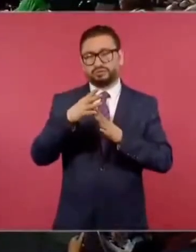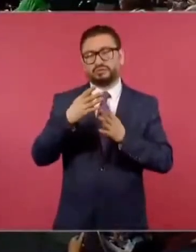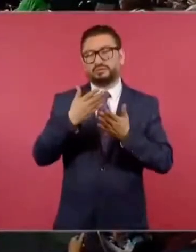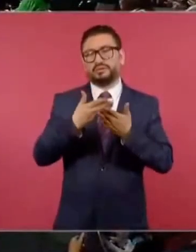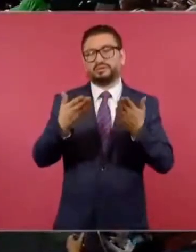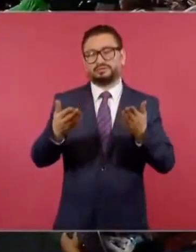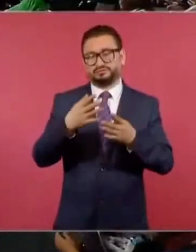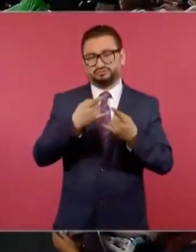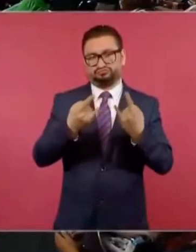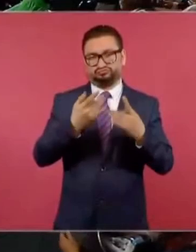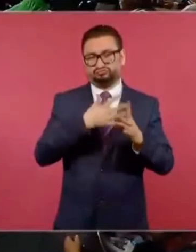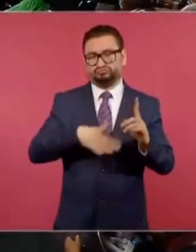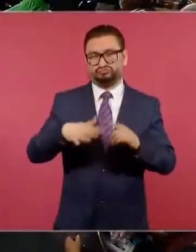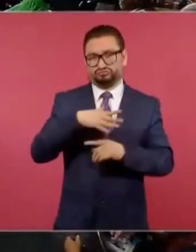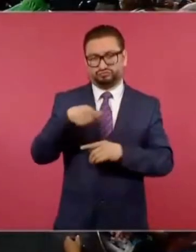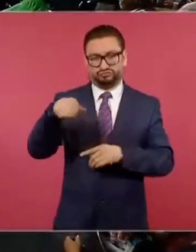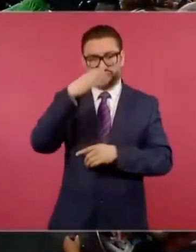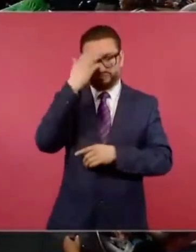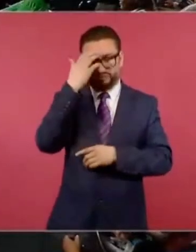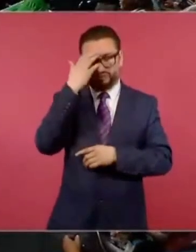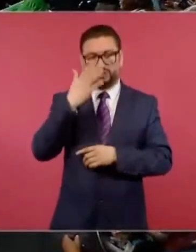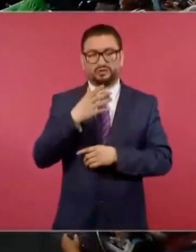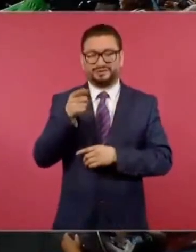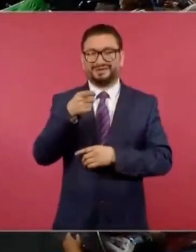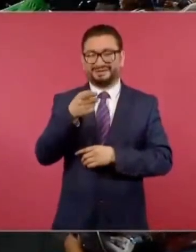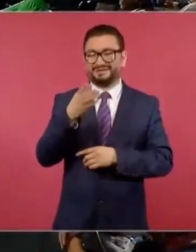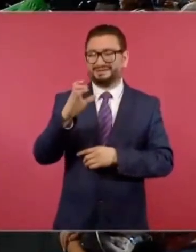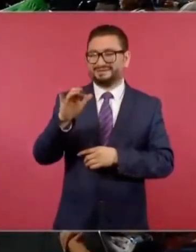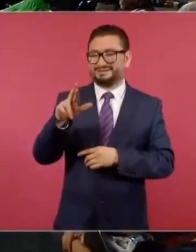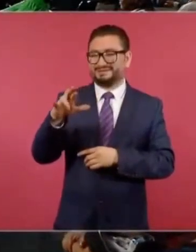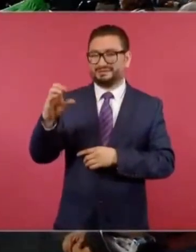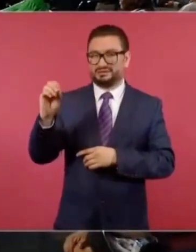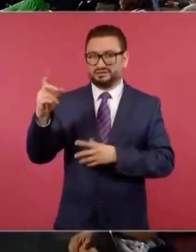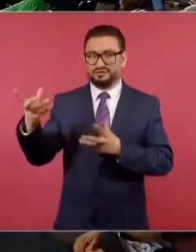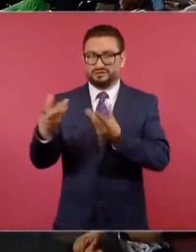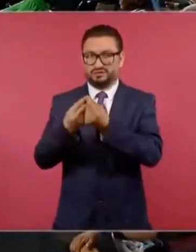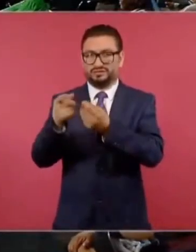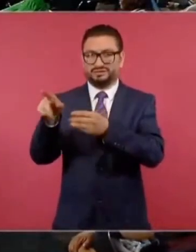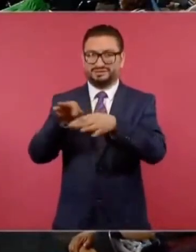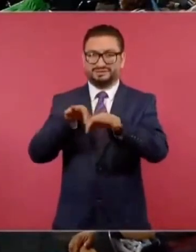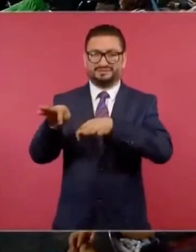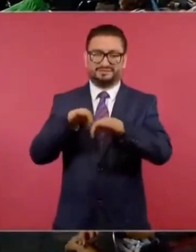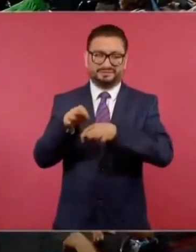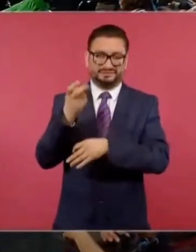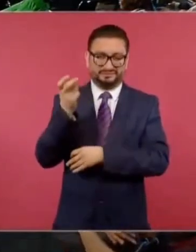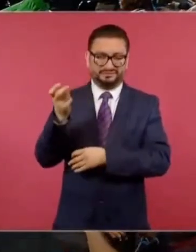película completa. Entonces Ciro trabajó en eso.